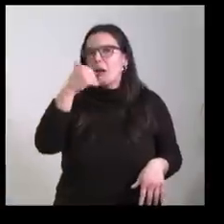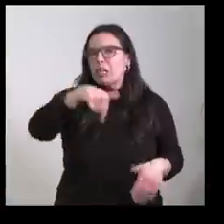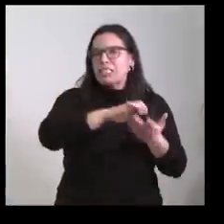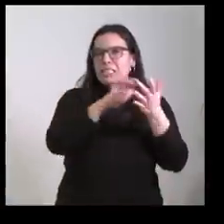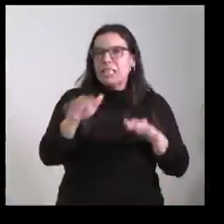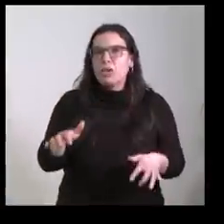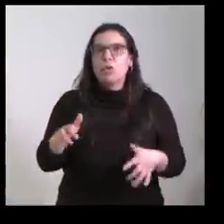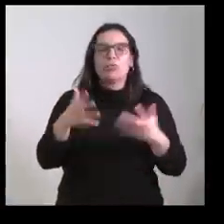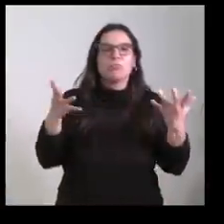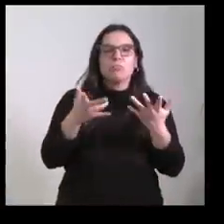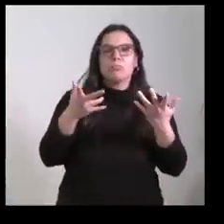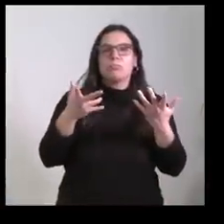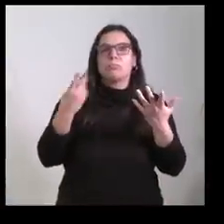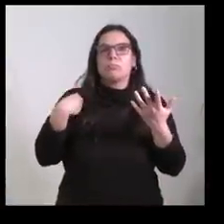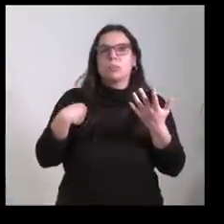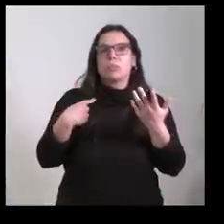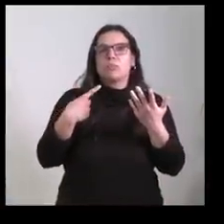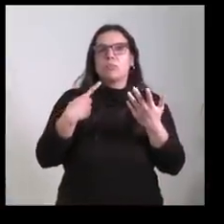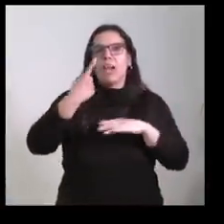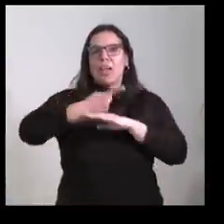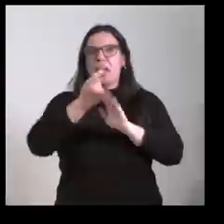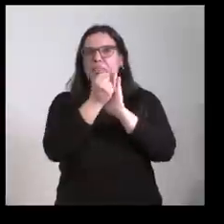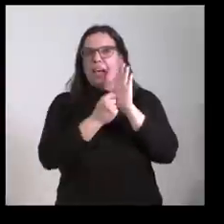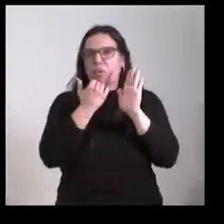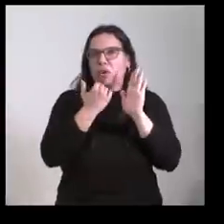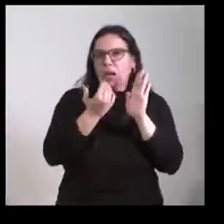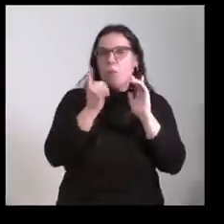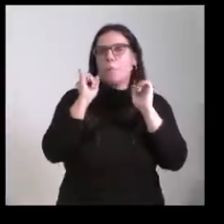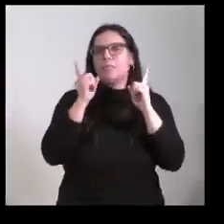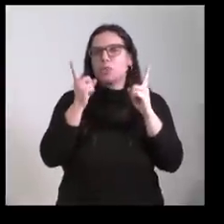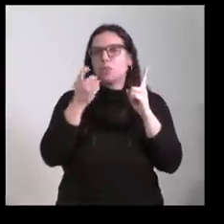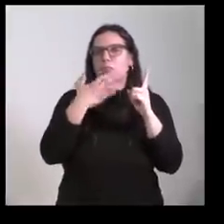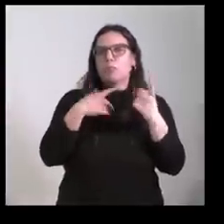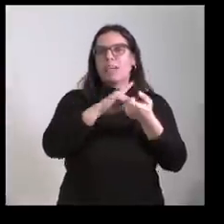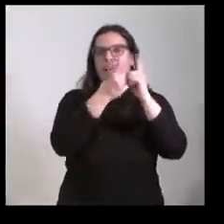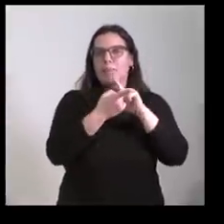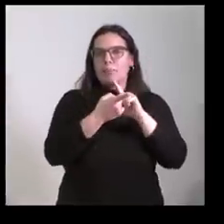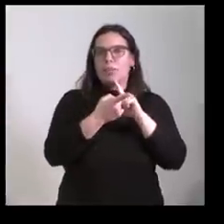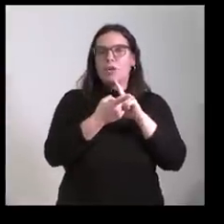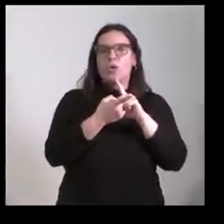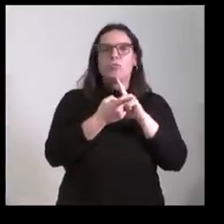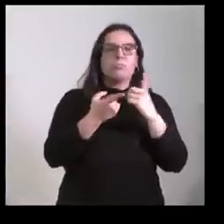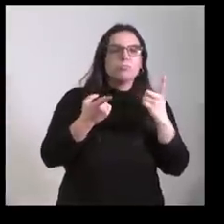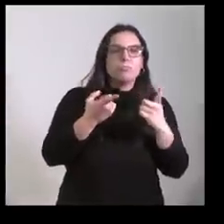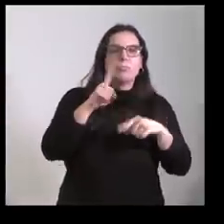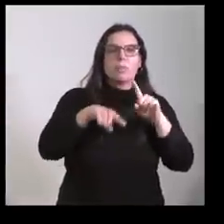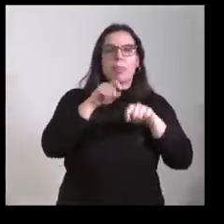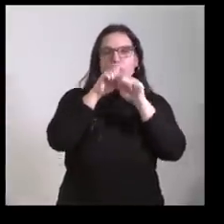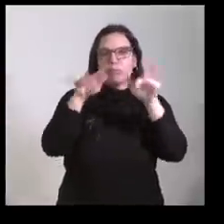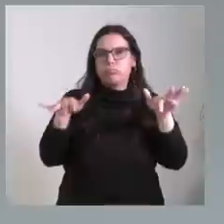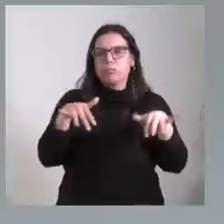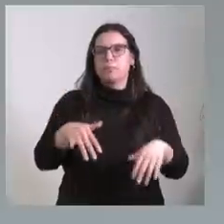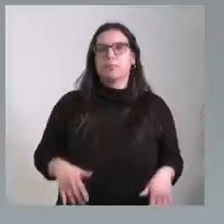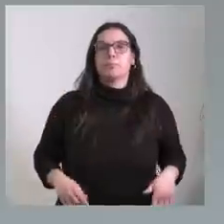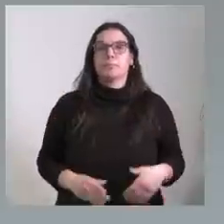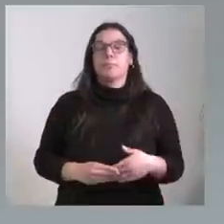y si ha habido alguna indicación de o previsión de posibles cambios en función de la evolución de esos contagios Pues